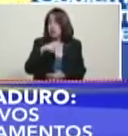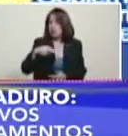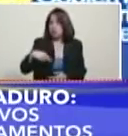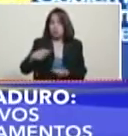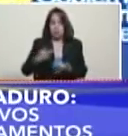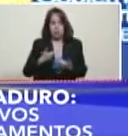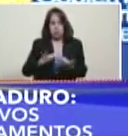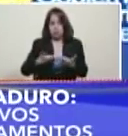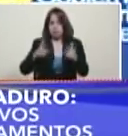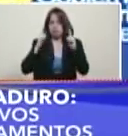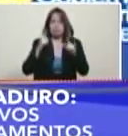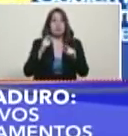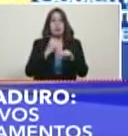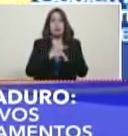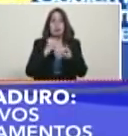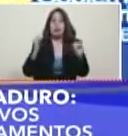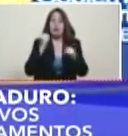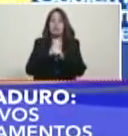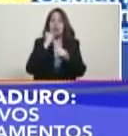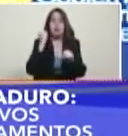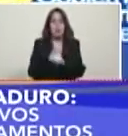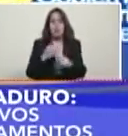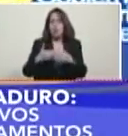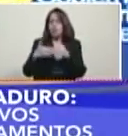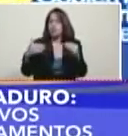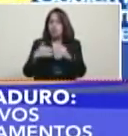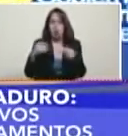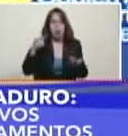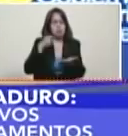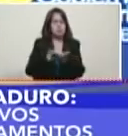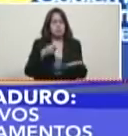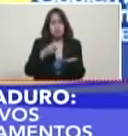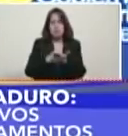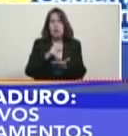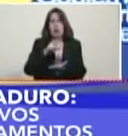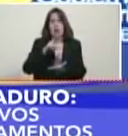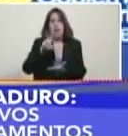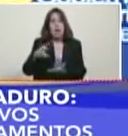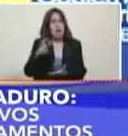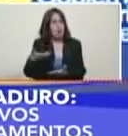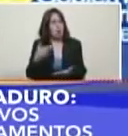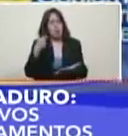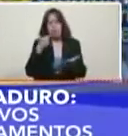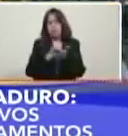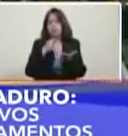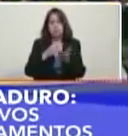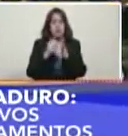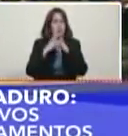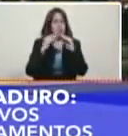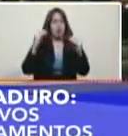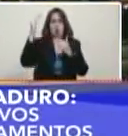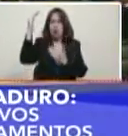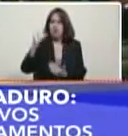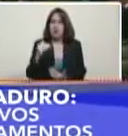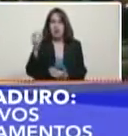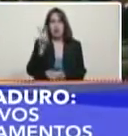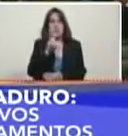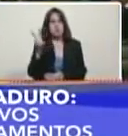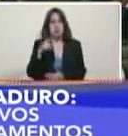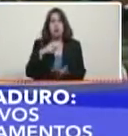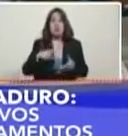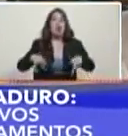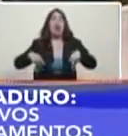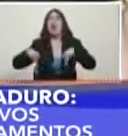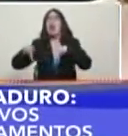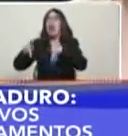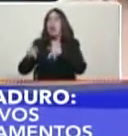dignamente pagamos dólar detrás de dólar, euro detrás de euro, todo lo que venga a Venezuela. No somos mendigos de